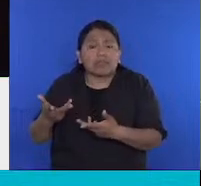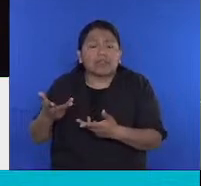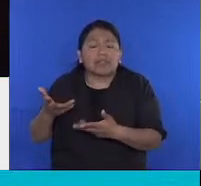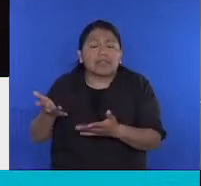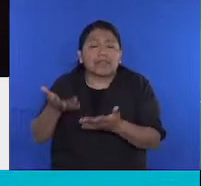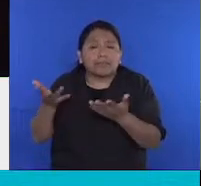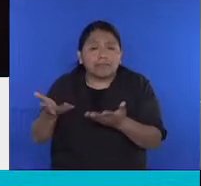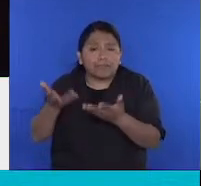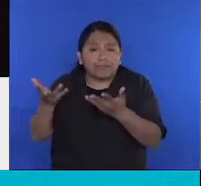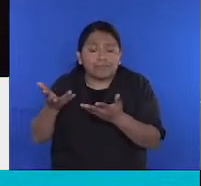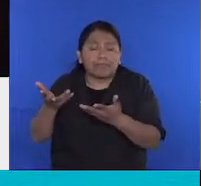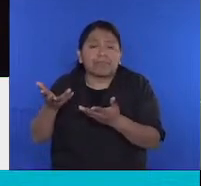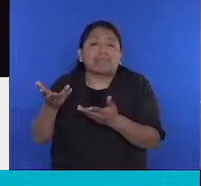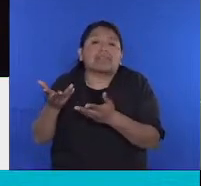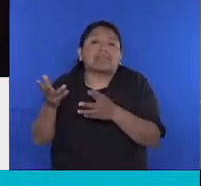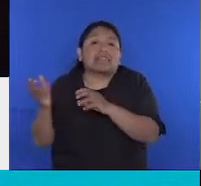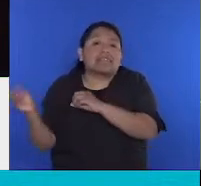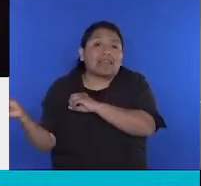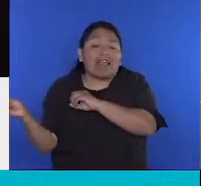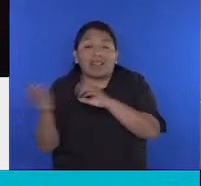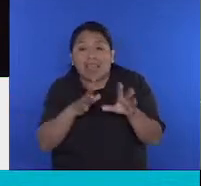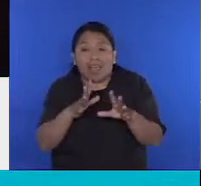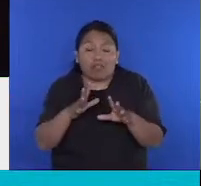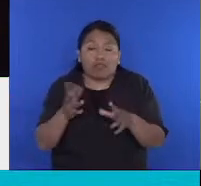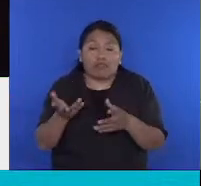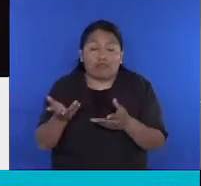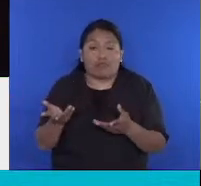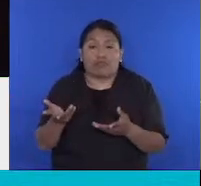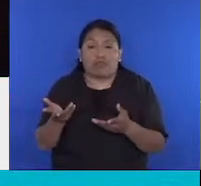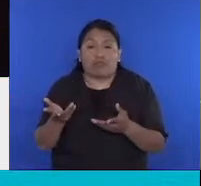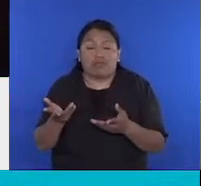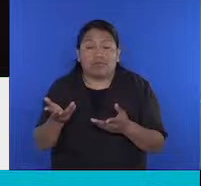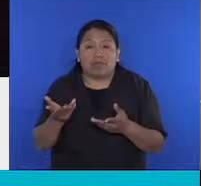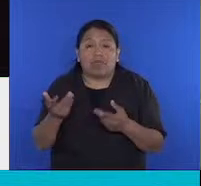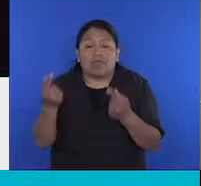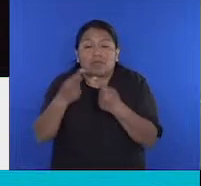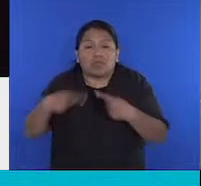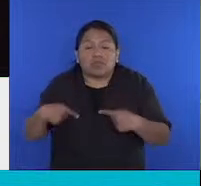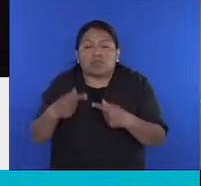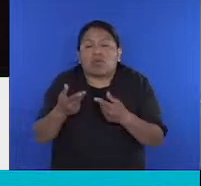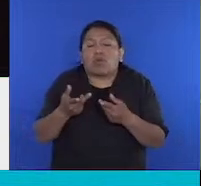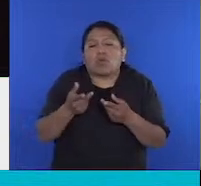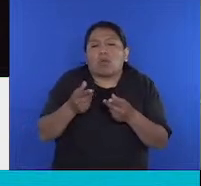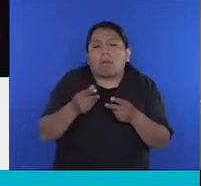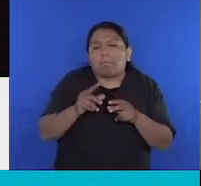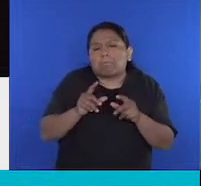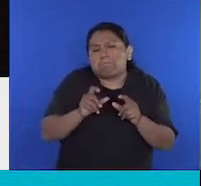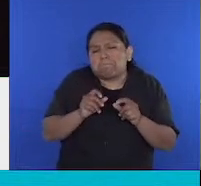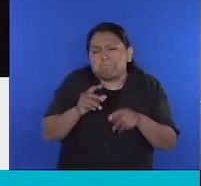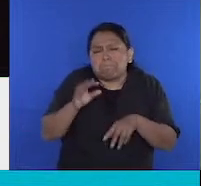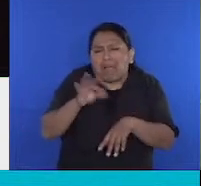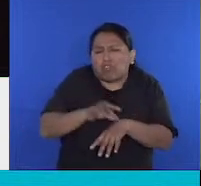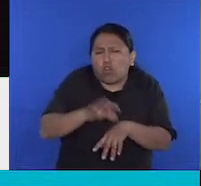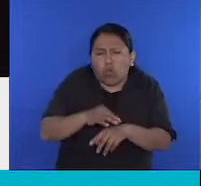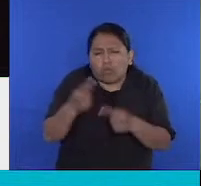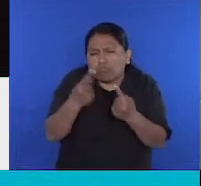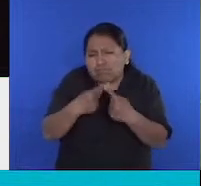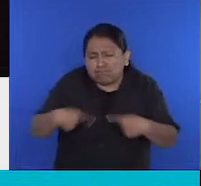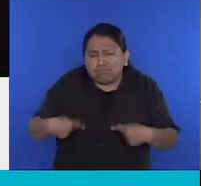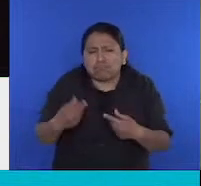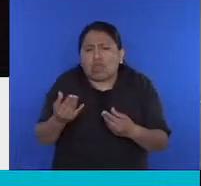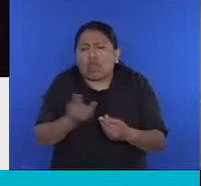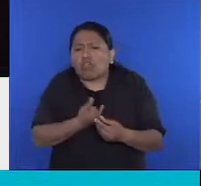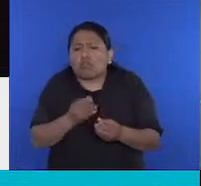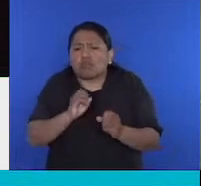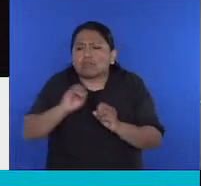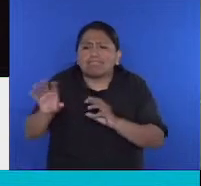traslado, deposición e incineración de los residuos patológicos. Y nos planteaba que había una sola o